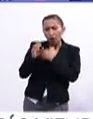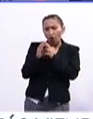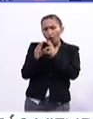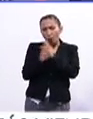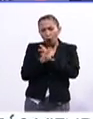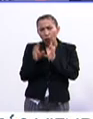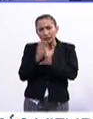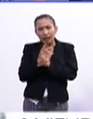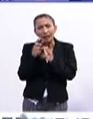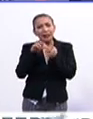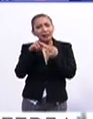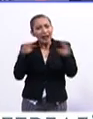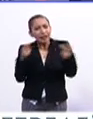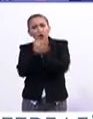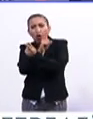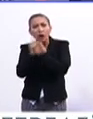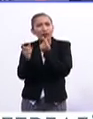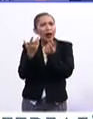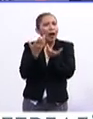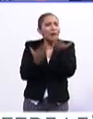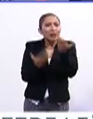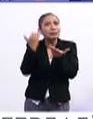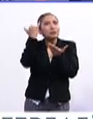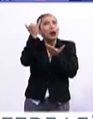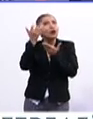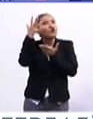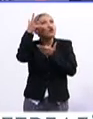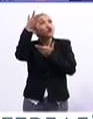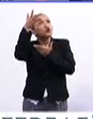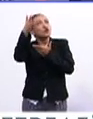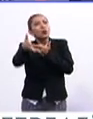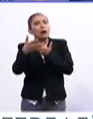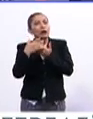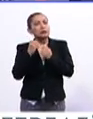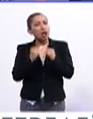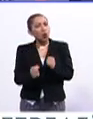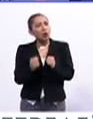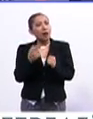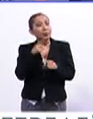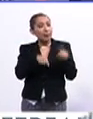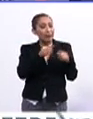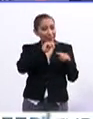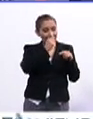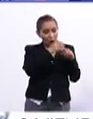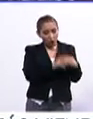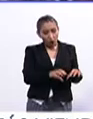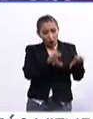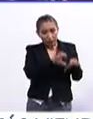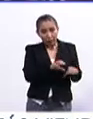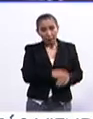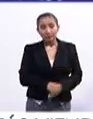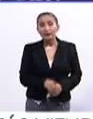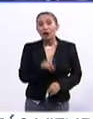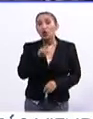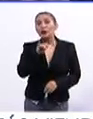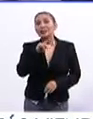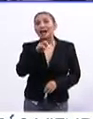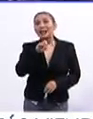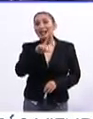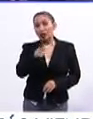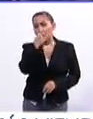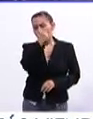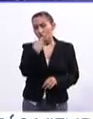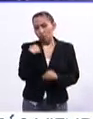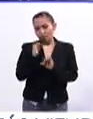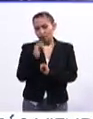nuestras relaciones interpersonales, que muchas veces imaginamos futuros en fusión con la tecnología completamente. Luis Daniel Pérez,